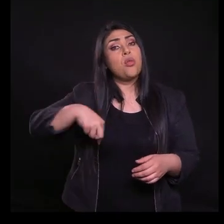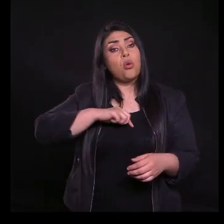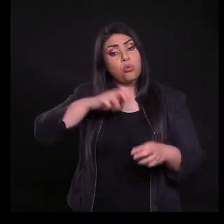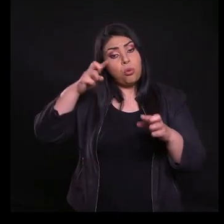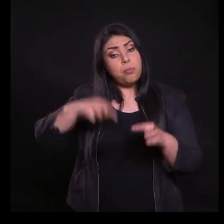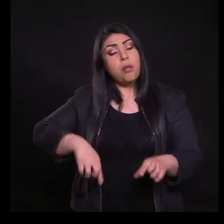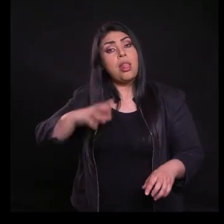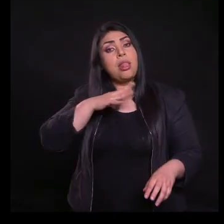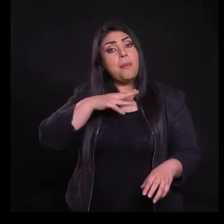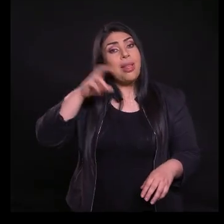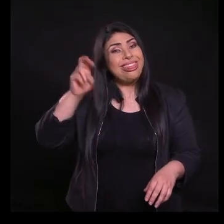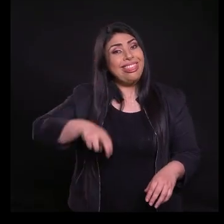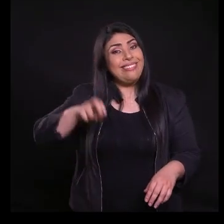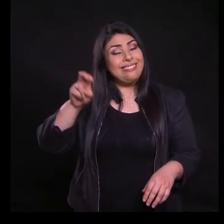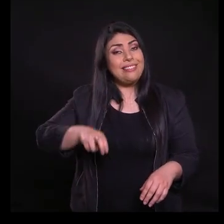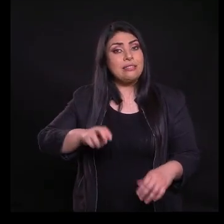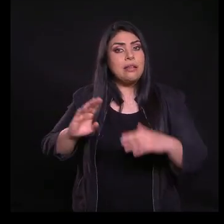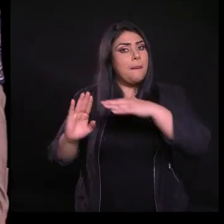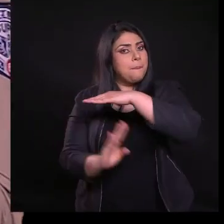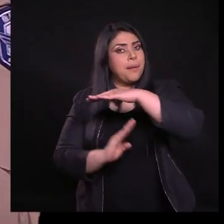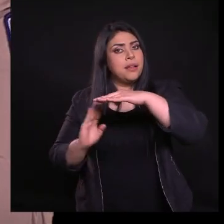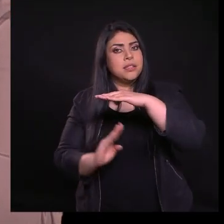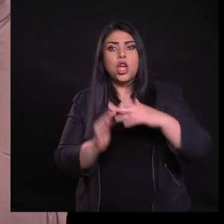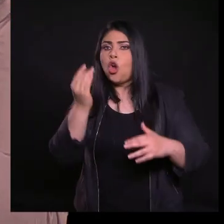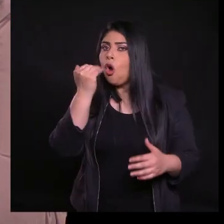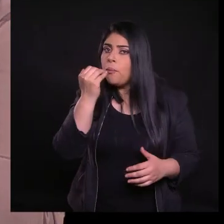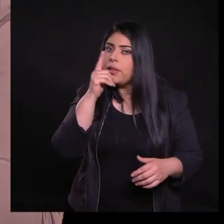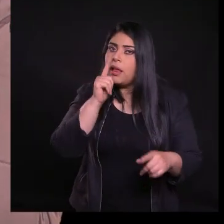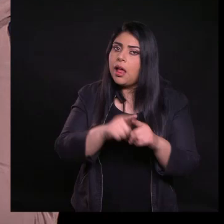humano comer y beber